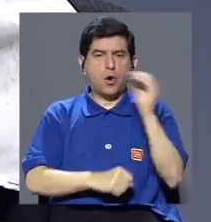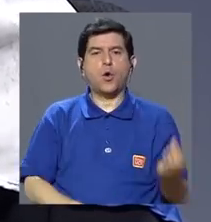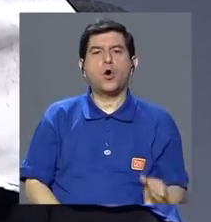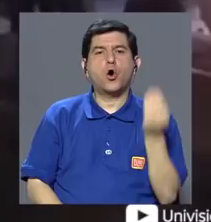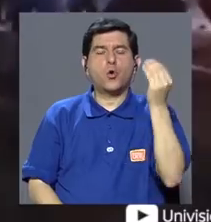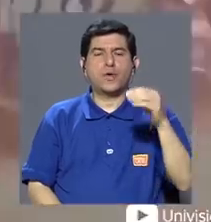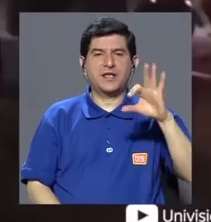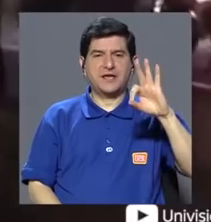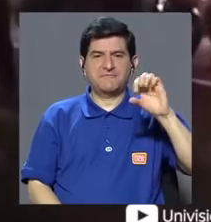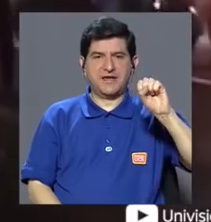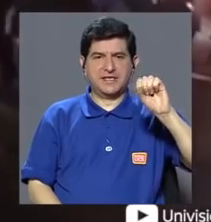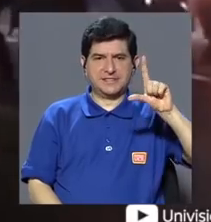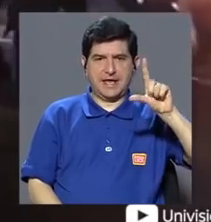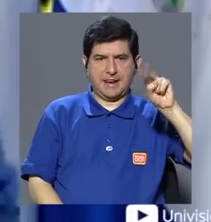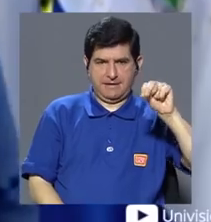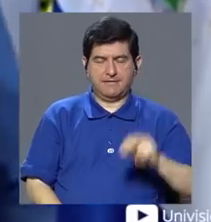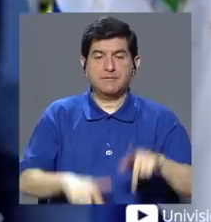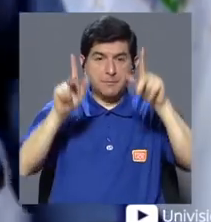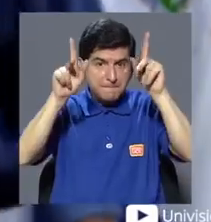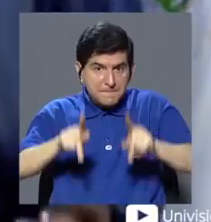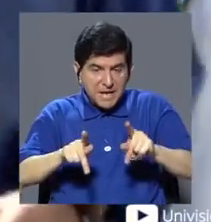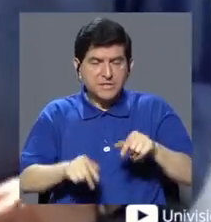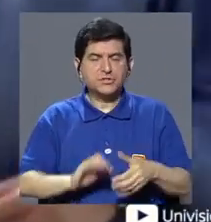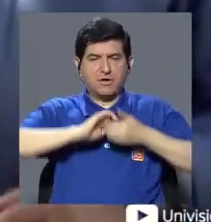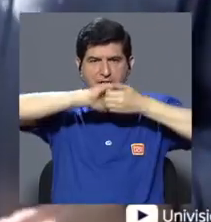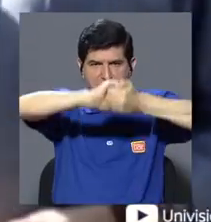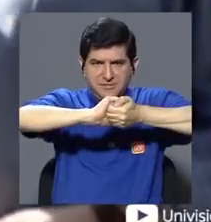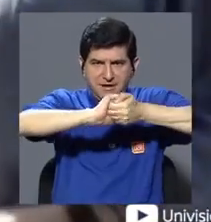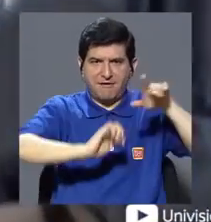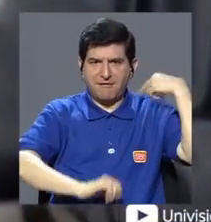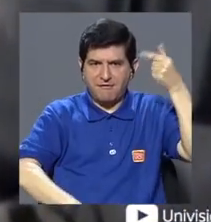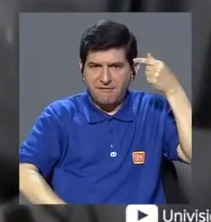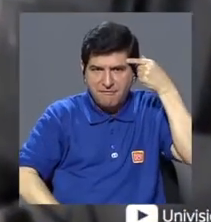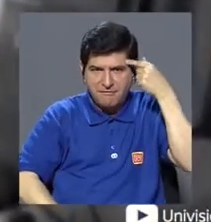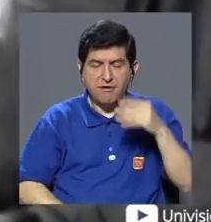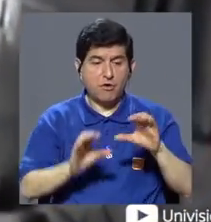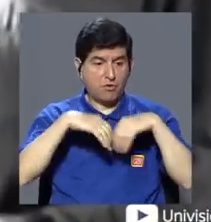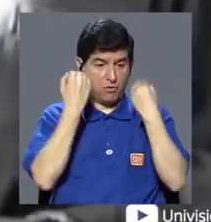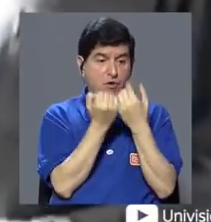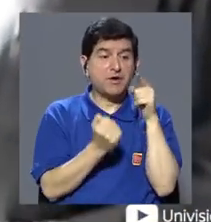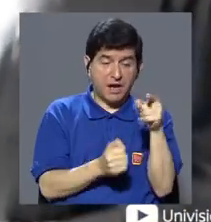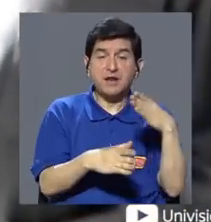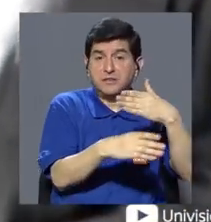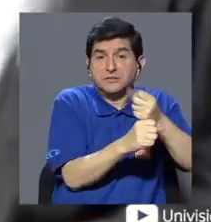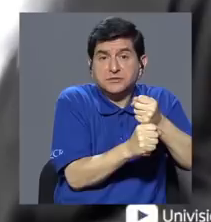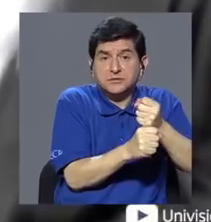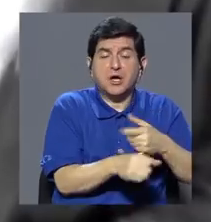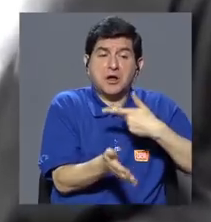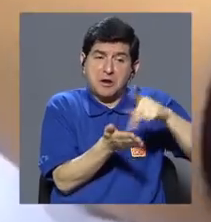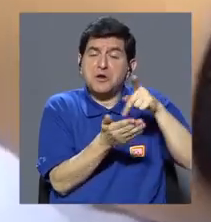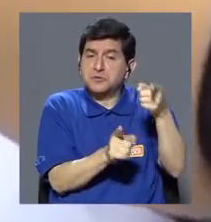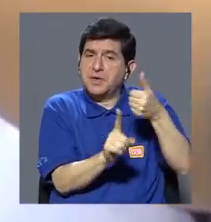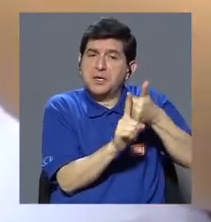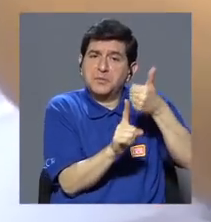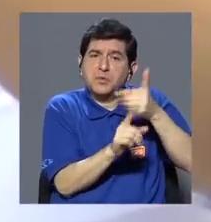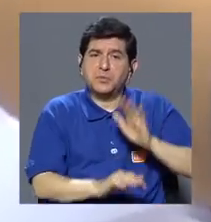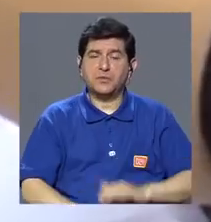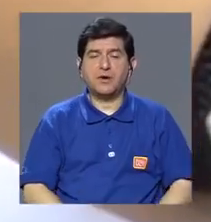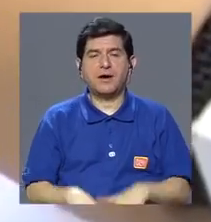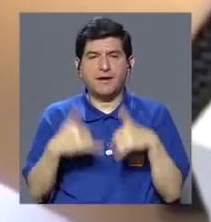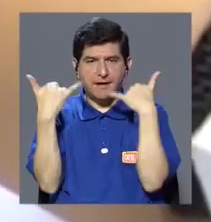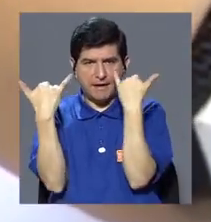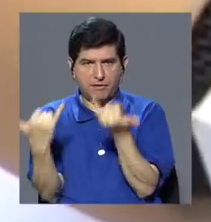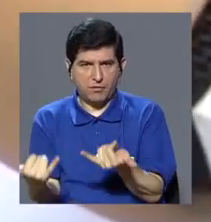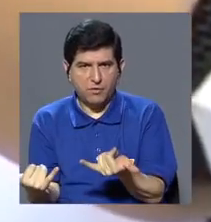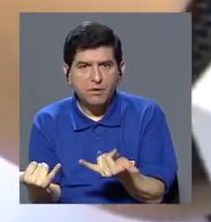que se le llamaba que son personas que están aliadas al gobierno organizadas por él y pagadas por él ahorita